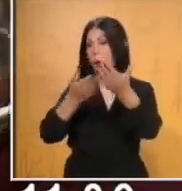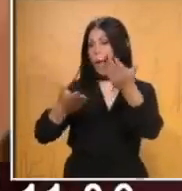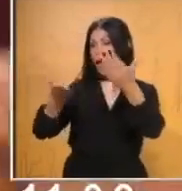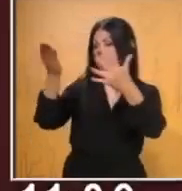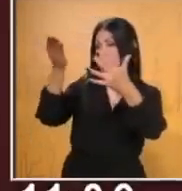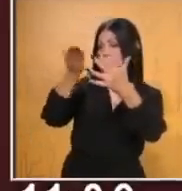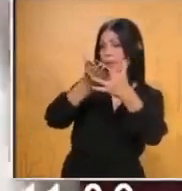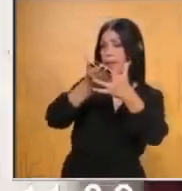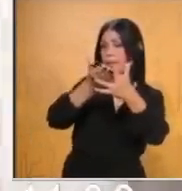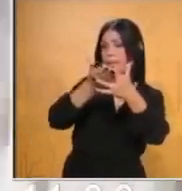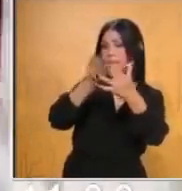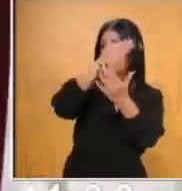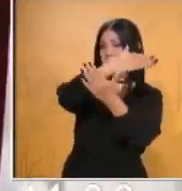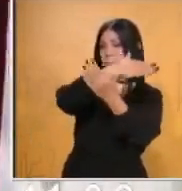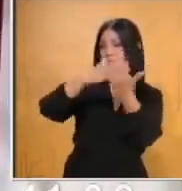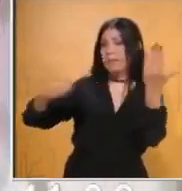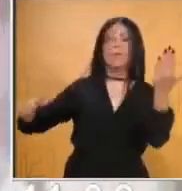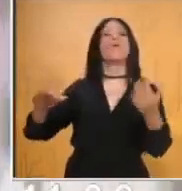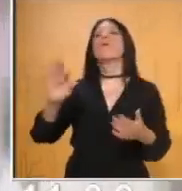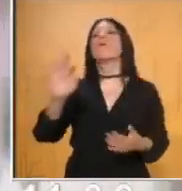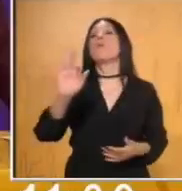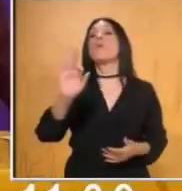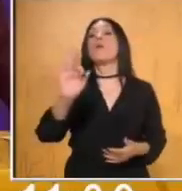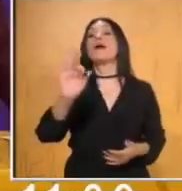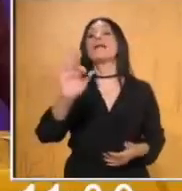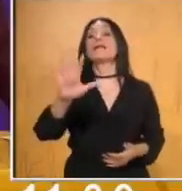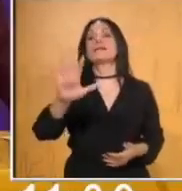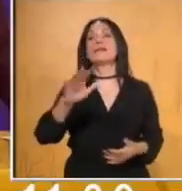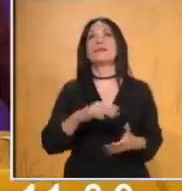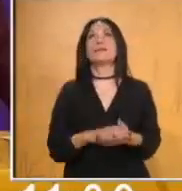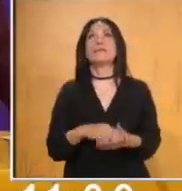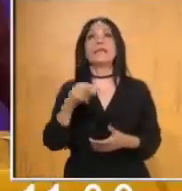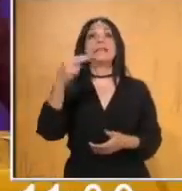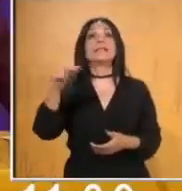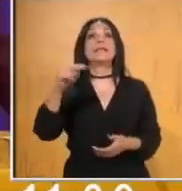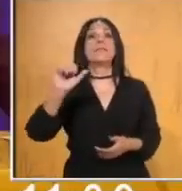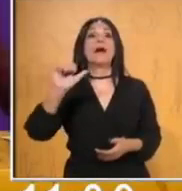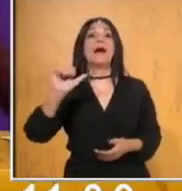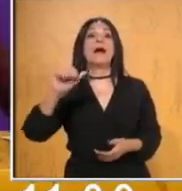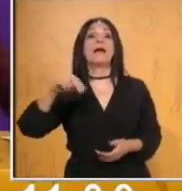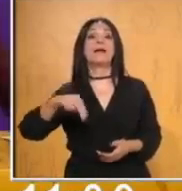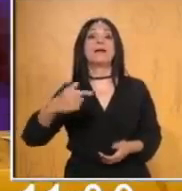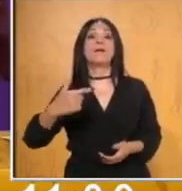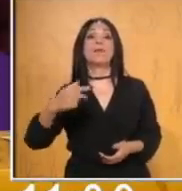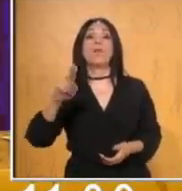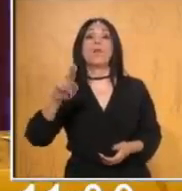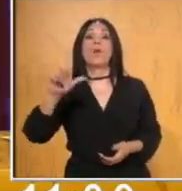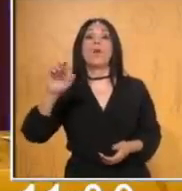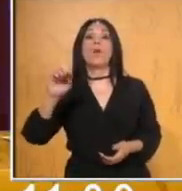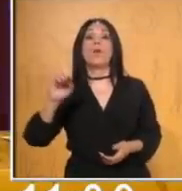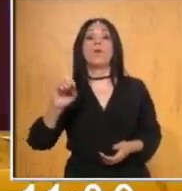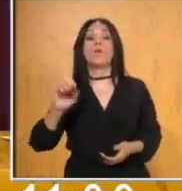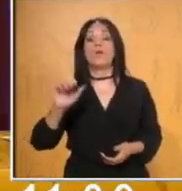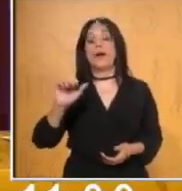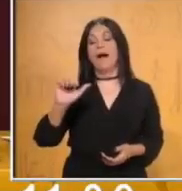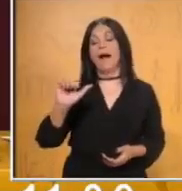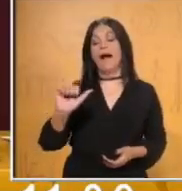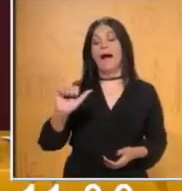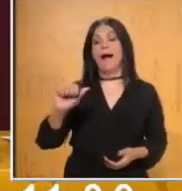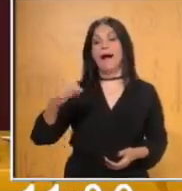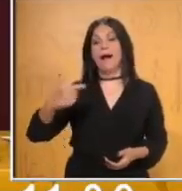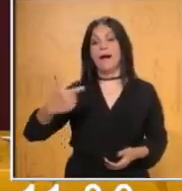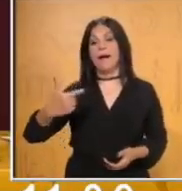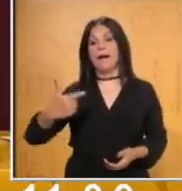¿Qué nombre recibe el ángulo que mide 45 grados, niños? Así es, ángulo